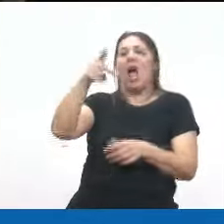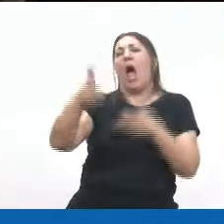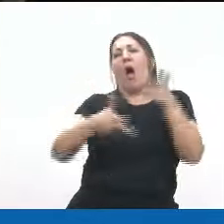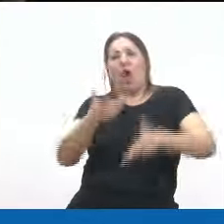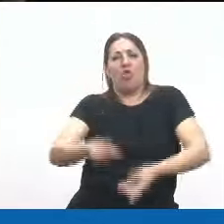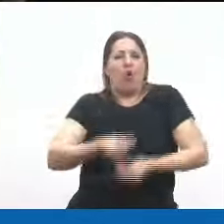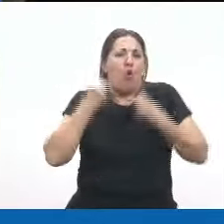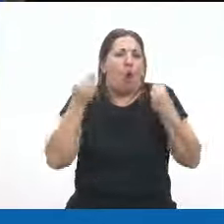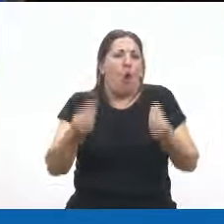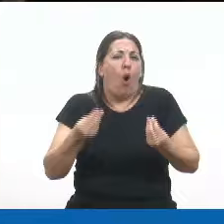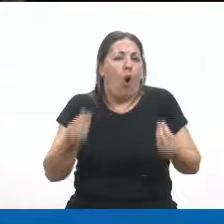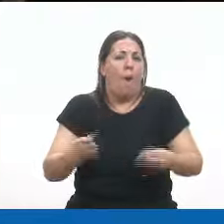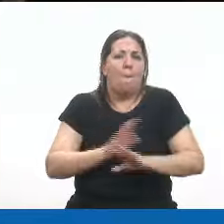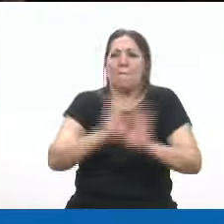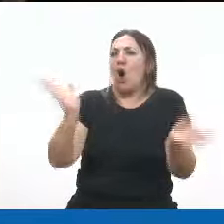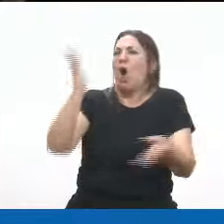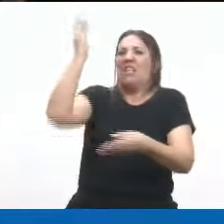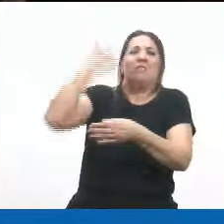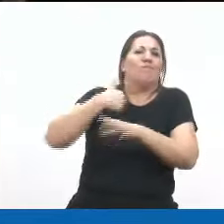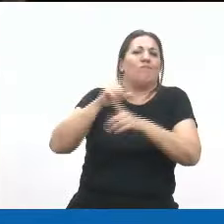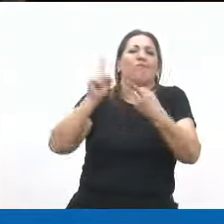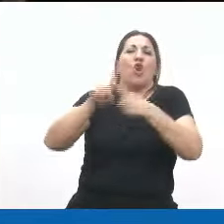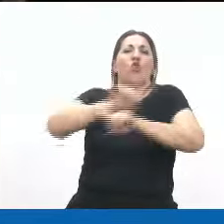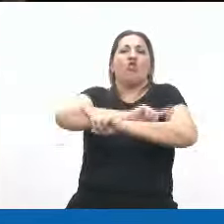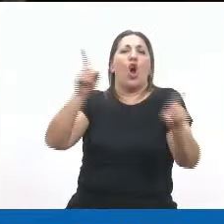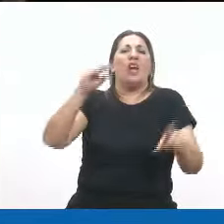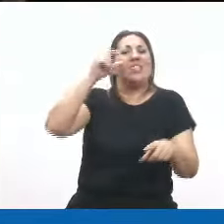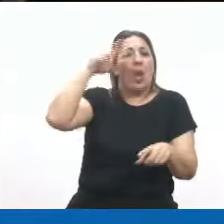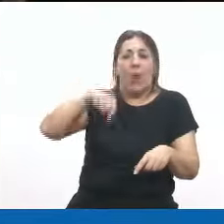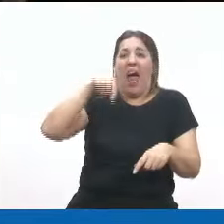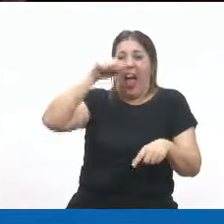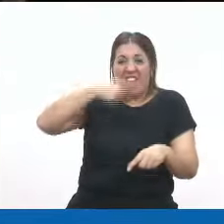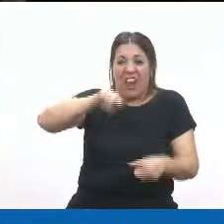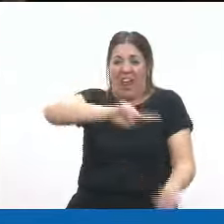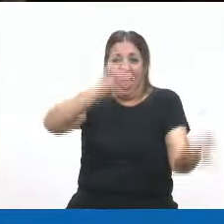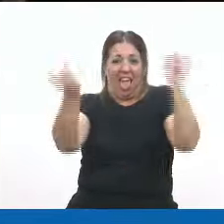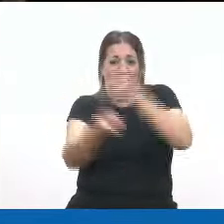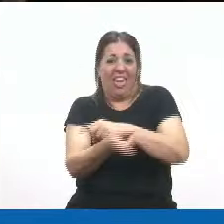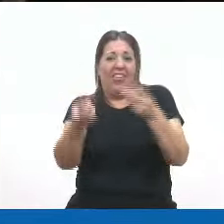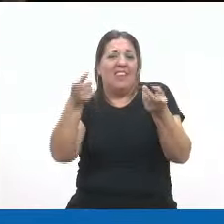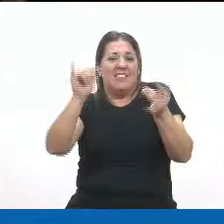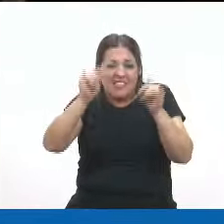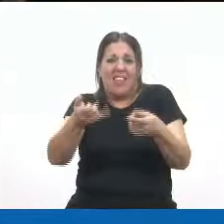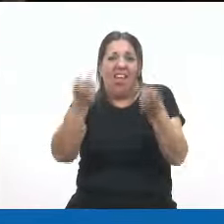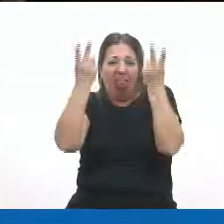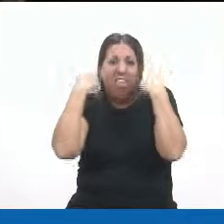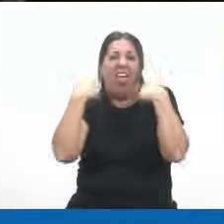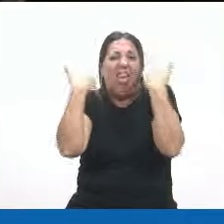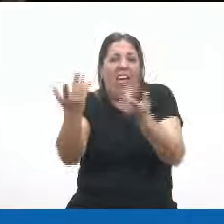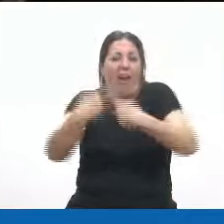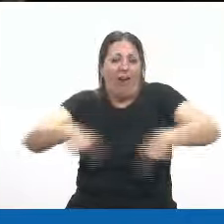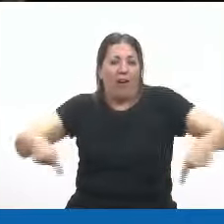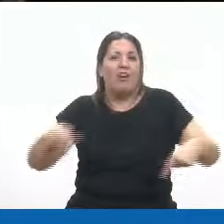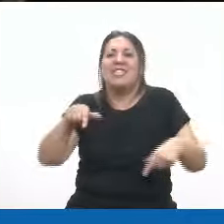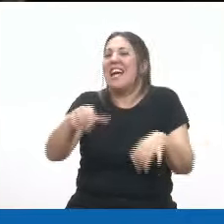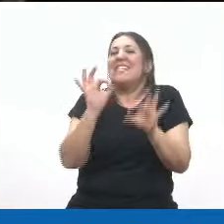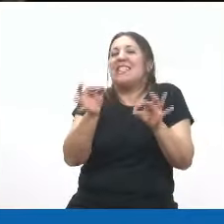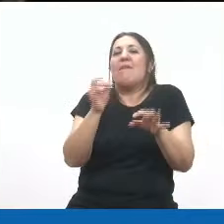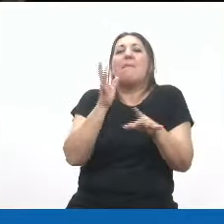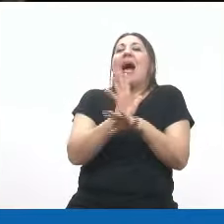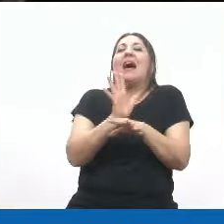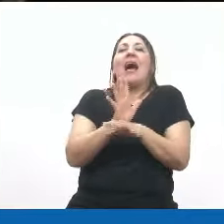íbamos a cerrar con chebron y miren ahora sea entregan hasta el riñón Pero bueno eso eso siempre sabemos que con el peronismo no es la